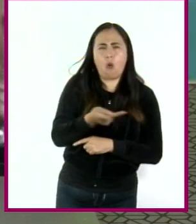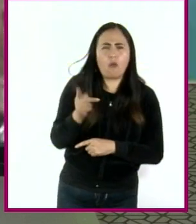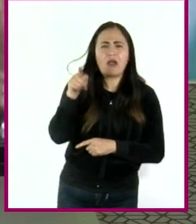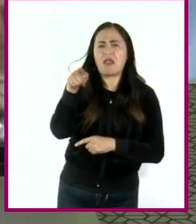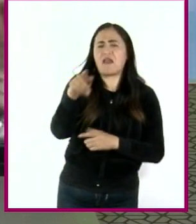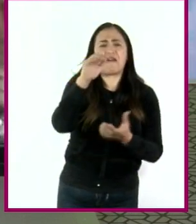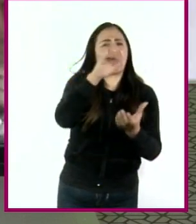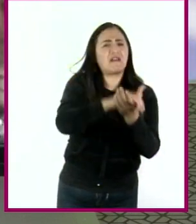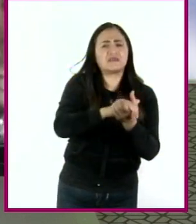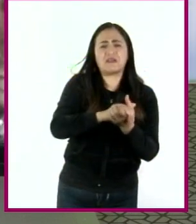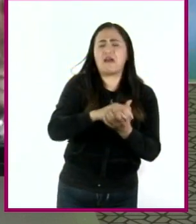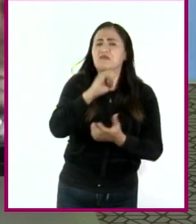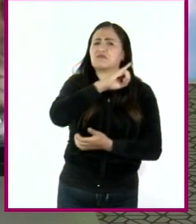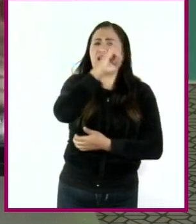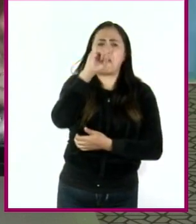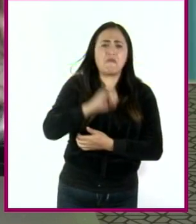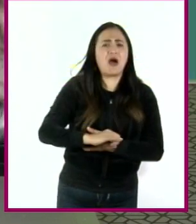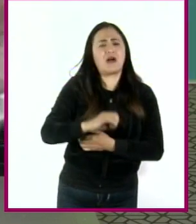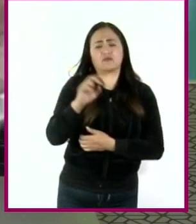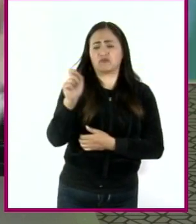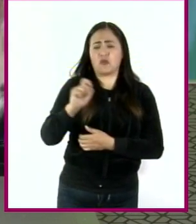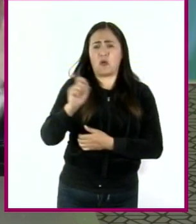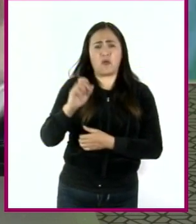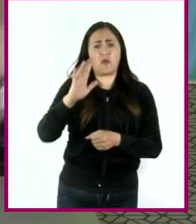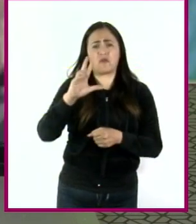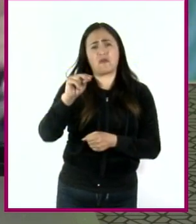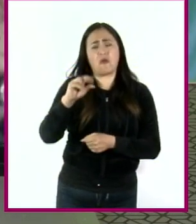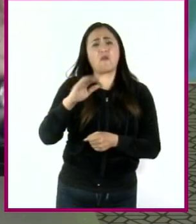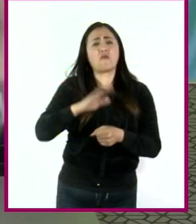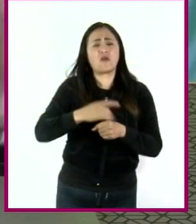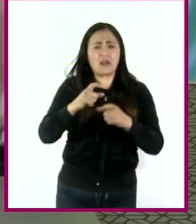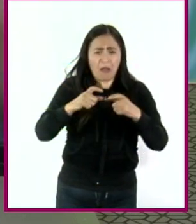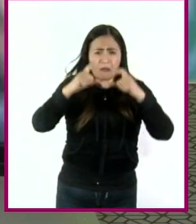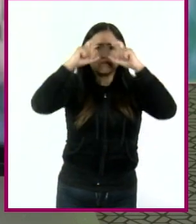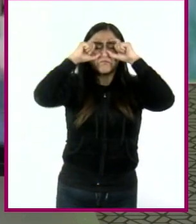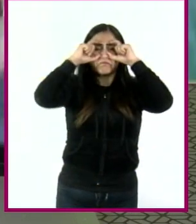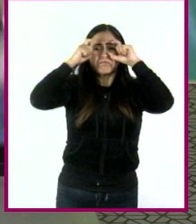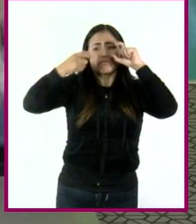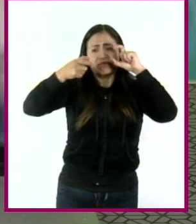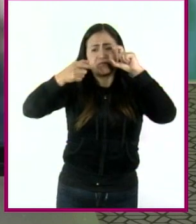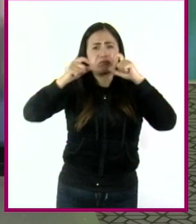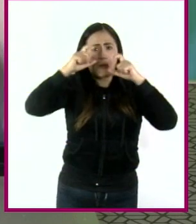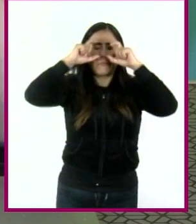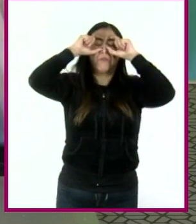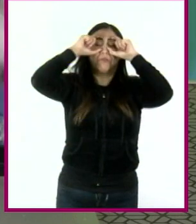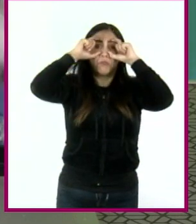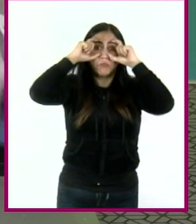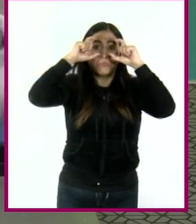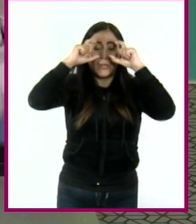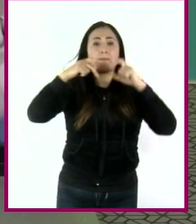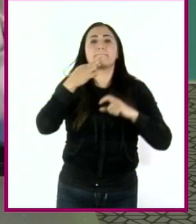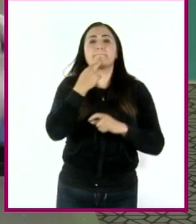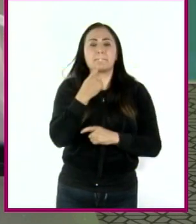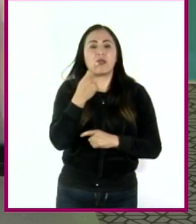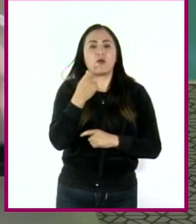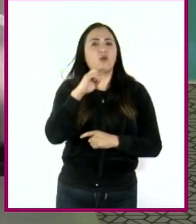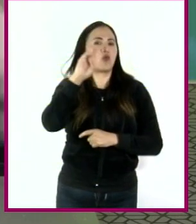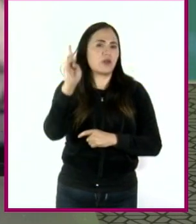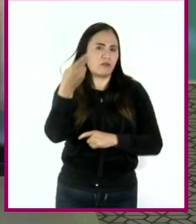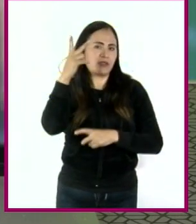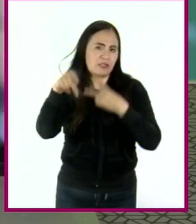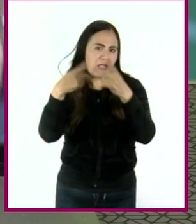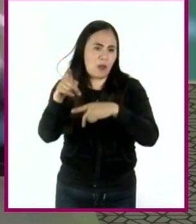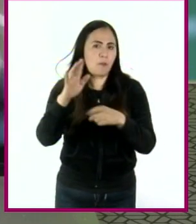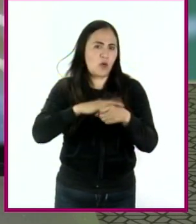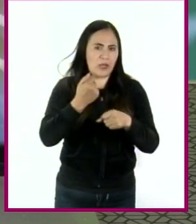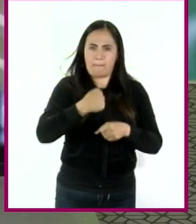ni iba a tener novio por esos anteojos. Y entonces, pues que fuera a la universidad, ya que tanto me gustaba leer.